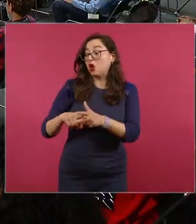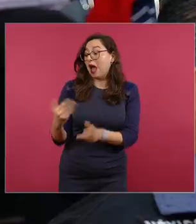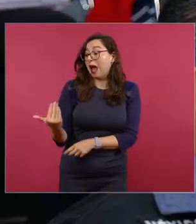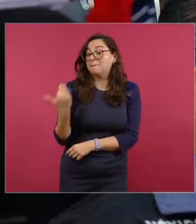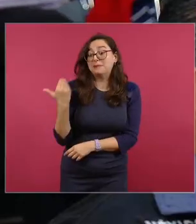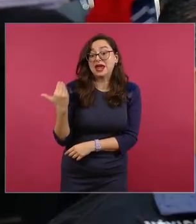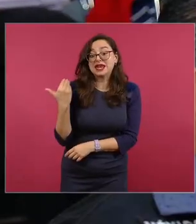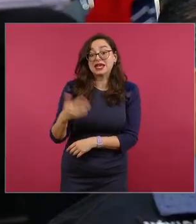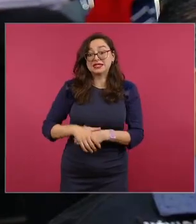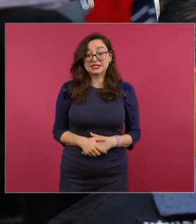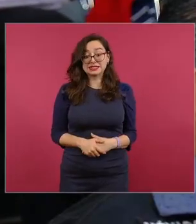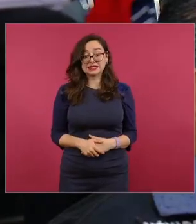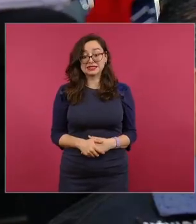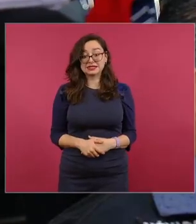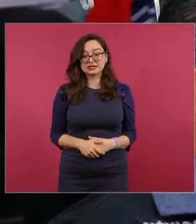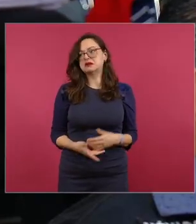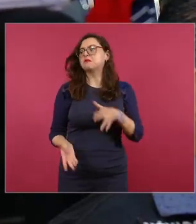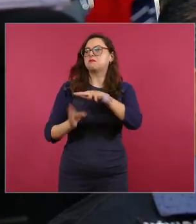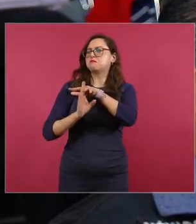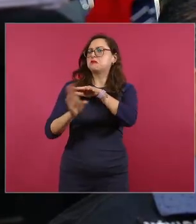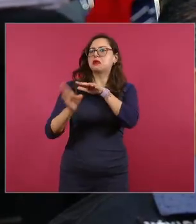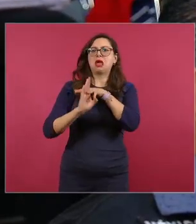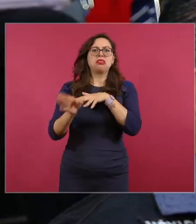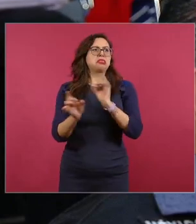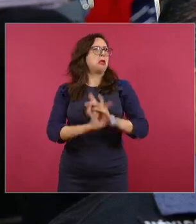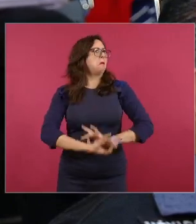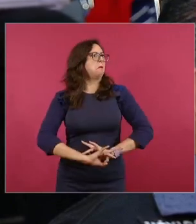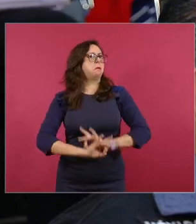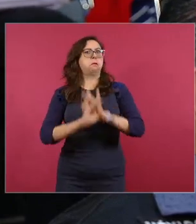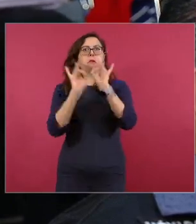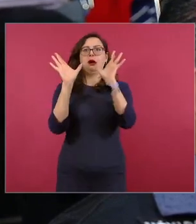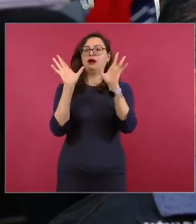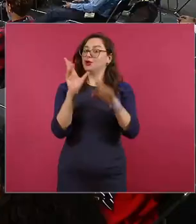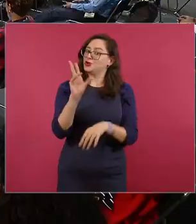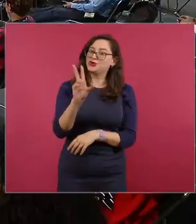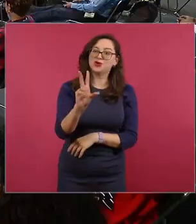sea, todo tiene pues